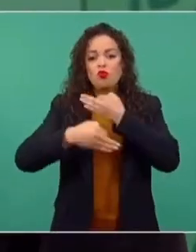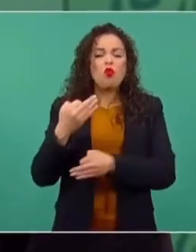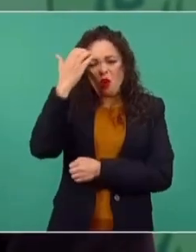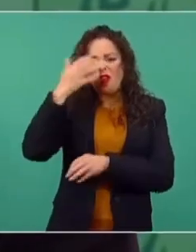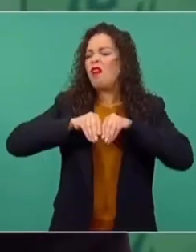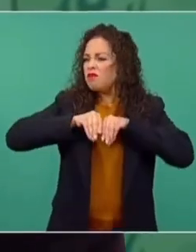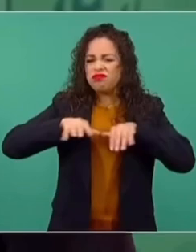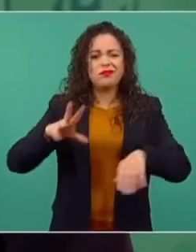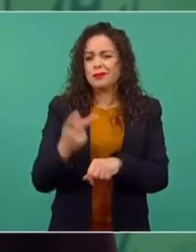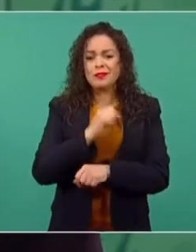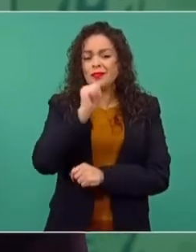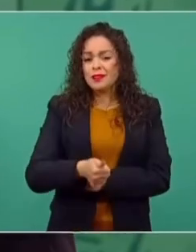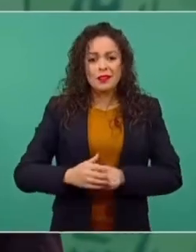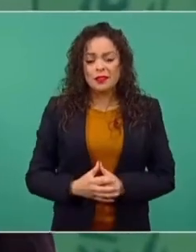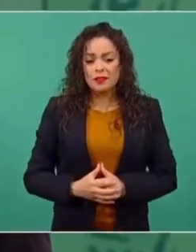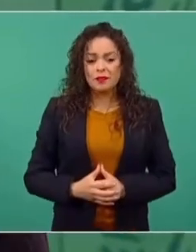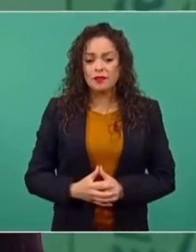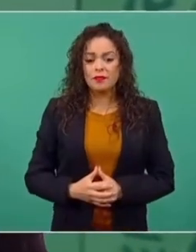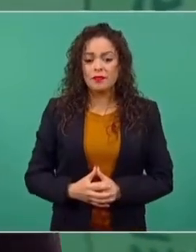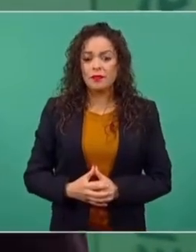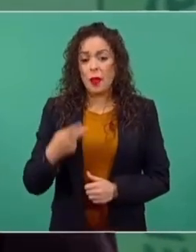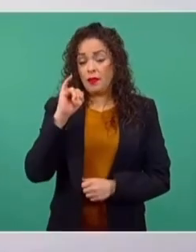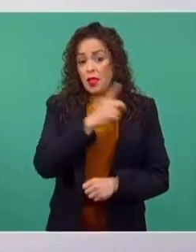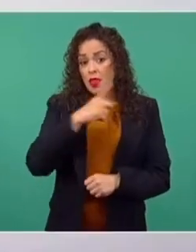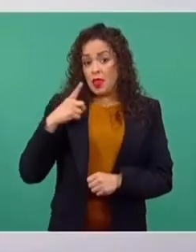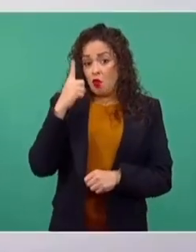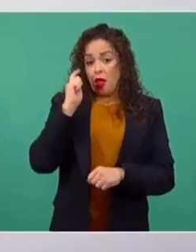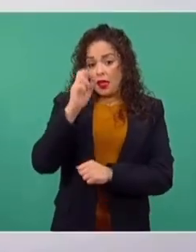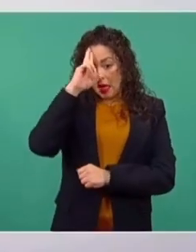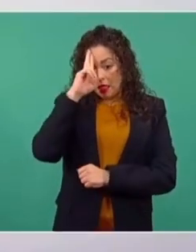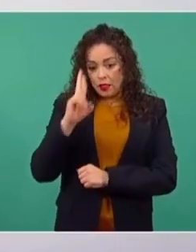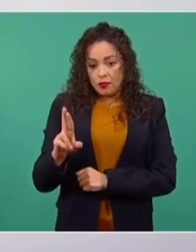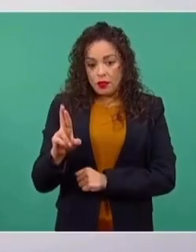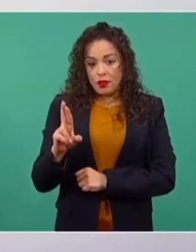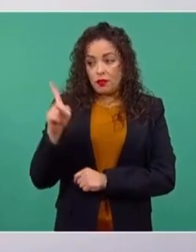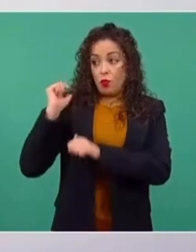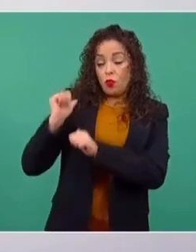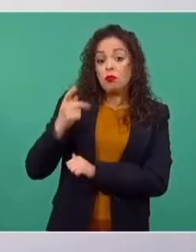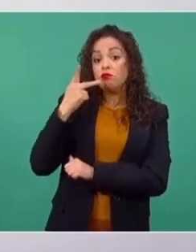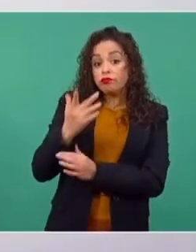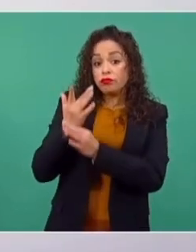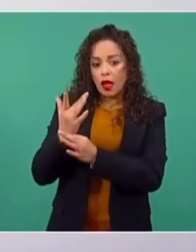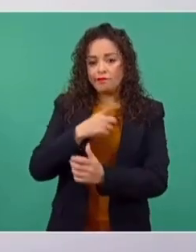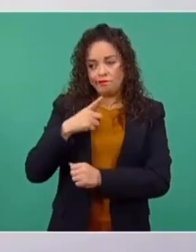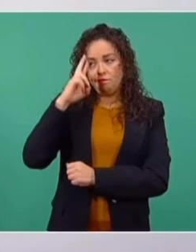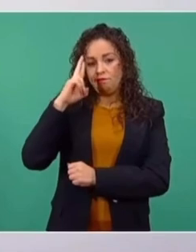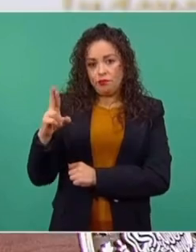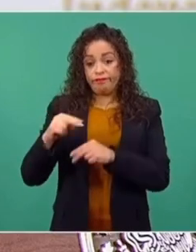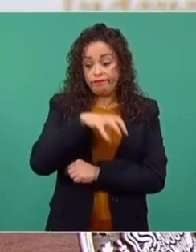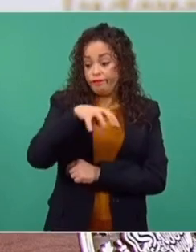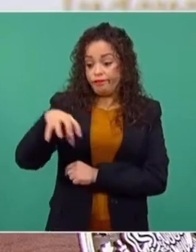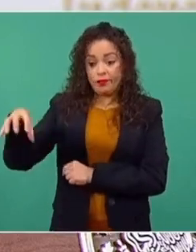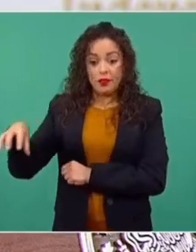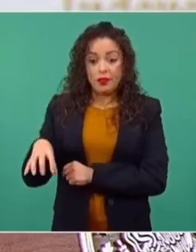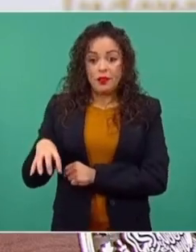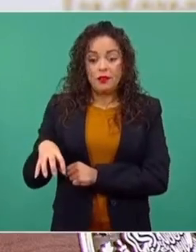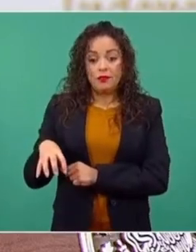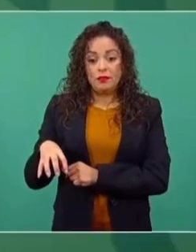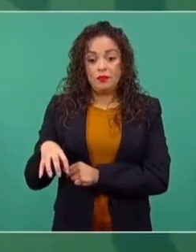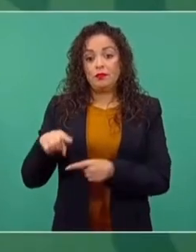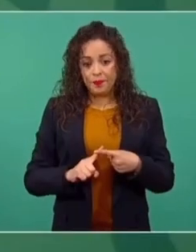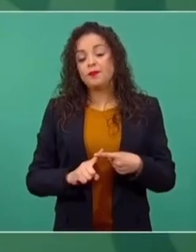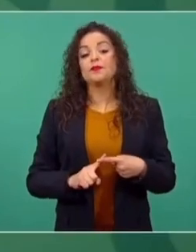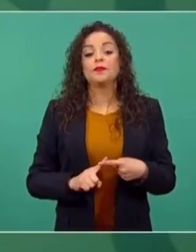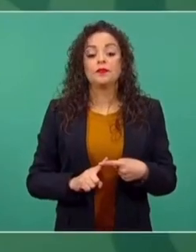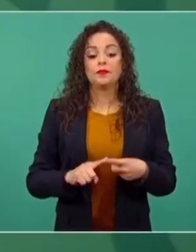más, pues, respetemos lo que digan las autoridades. Son varias instancias, son